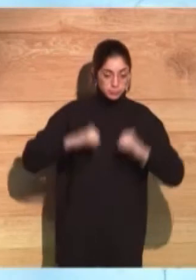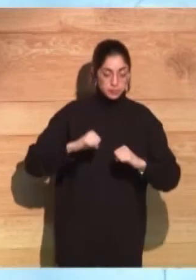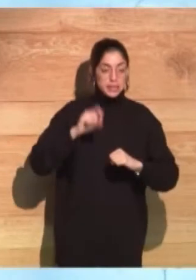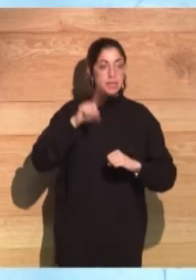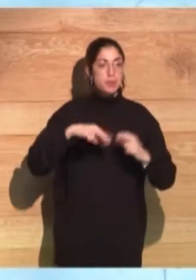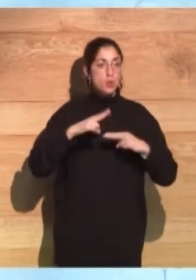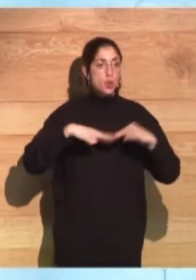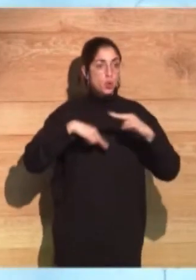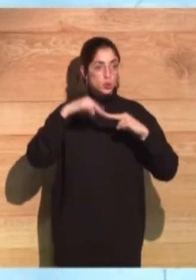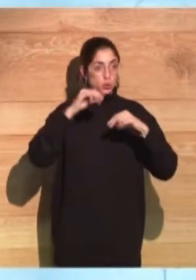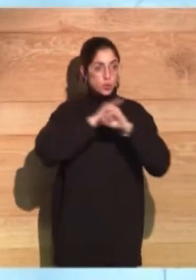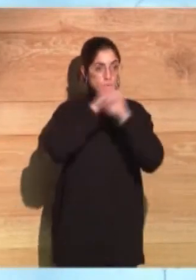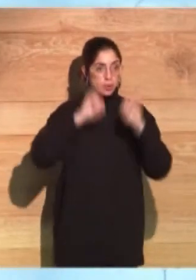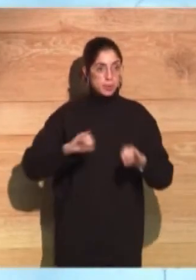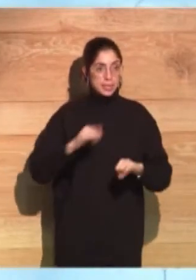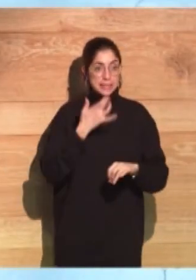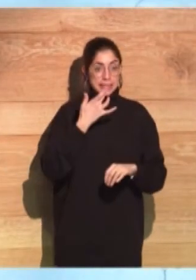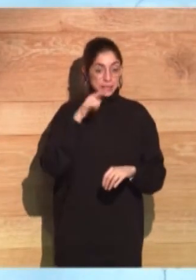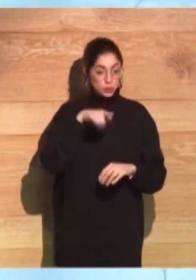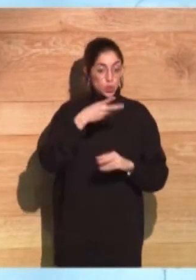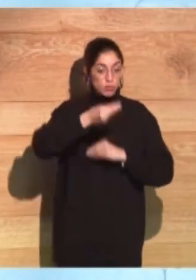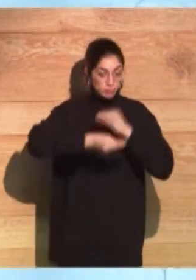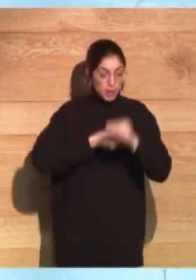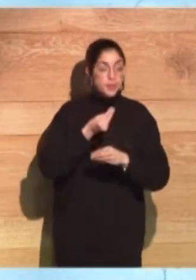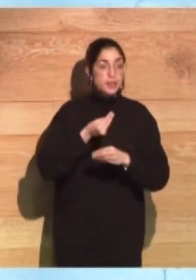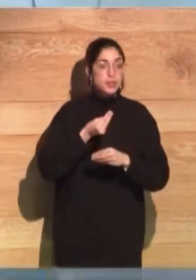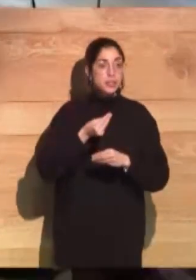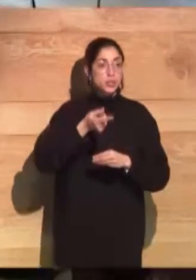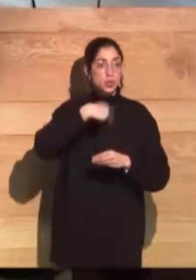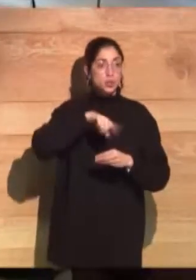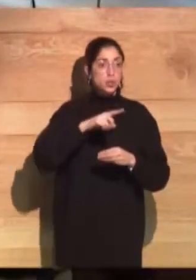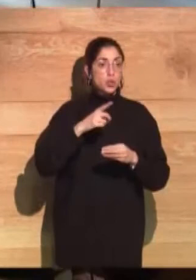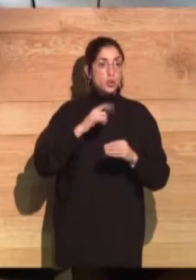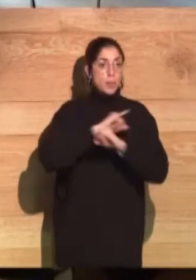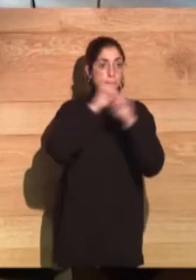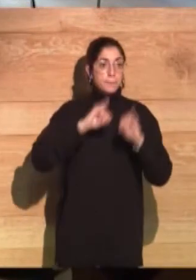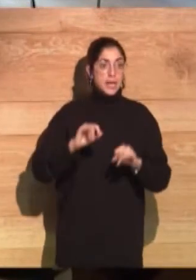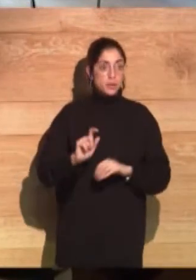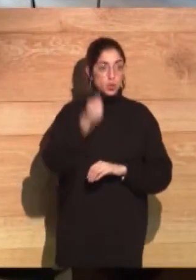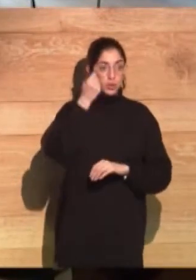esto fuera así, lograríamos la paz mucho antes y se mantendría.